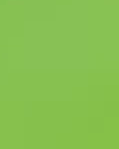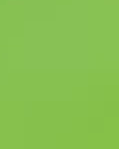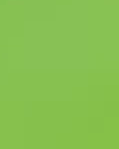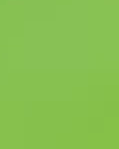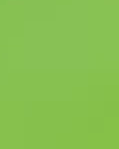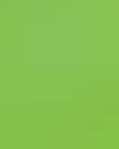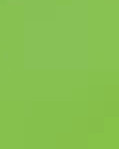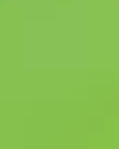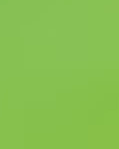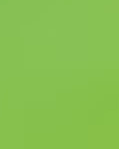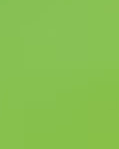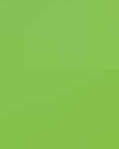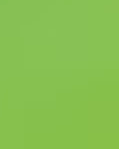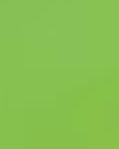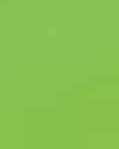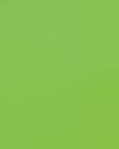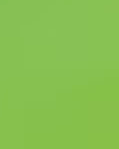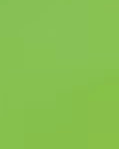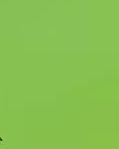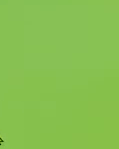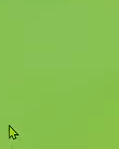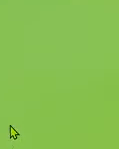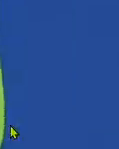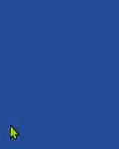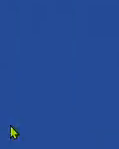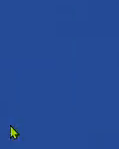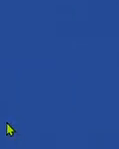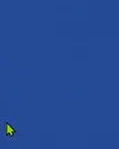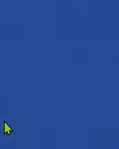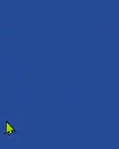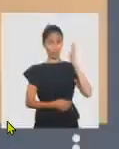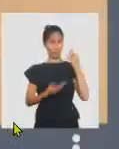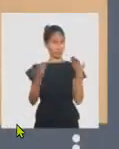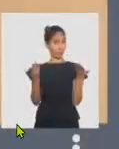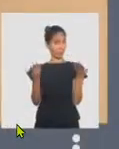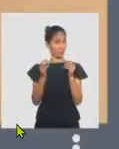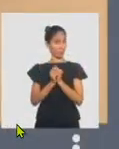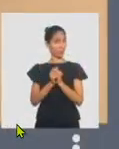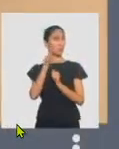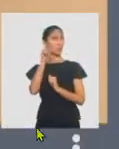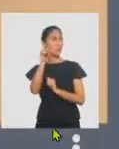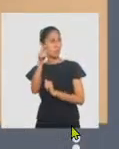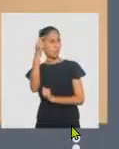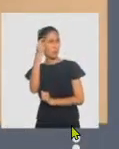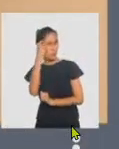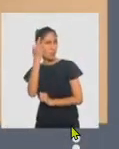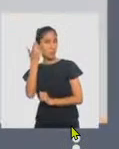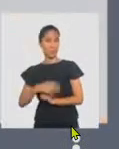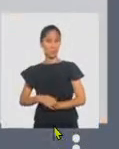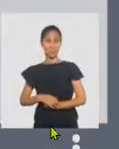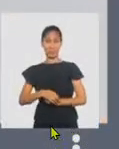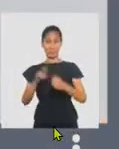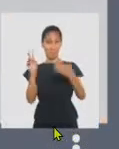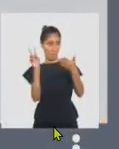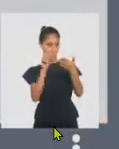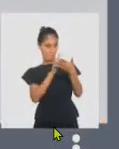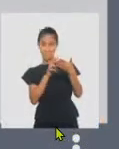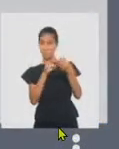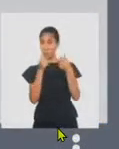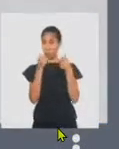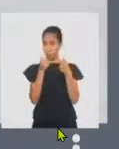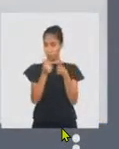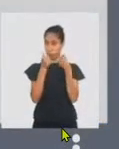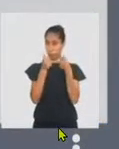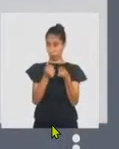response. Son deliciosos y frescos. Puedes llamar al número tal, tal, tal, tal, tal. ¿Cuál es tu opinión? Really